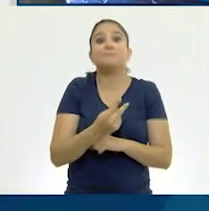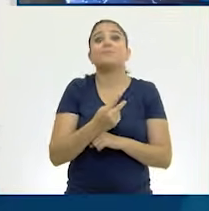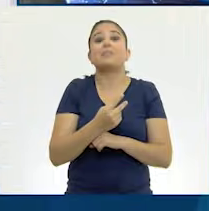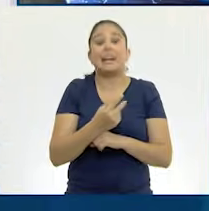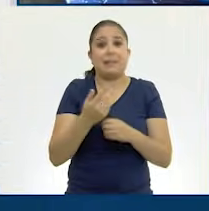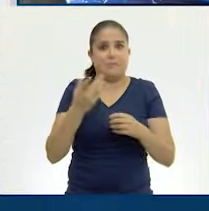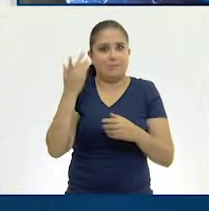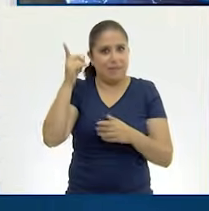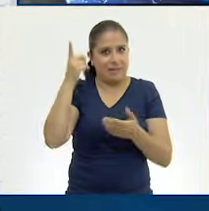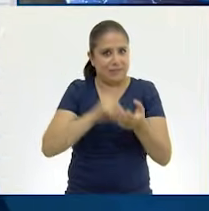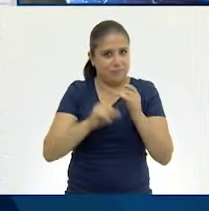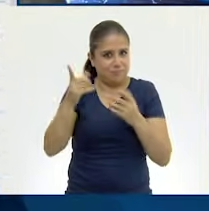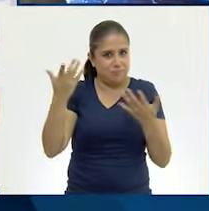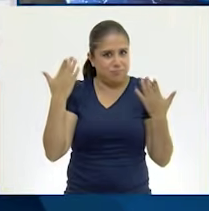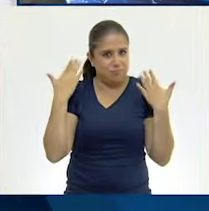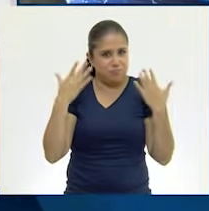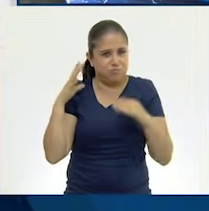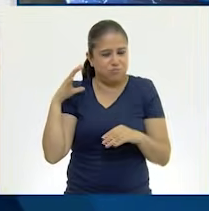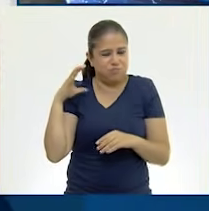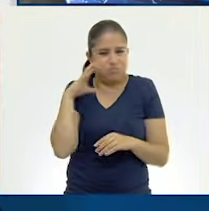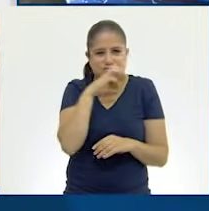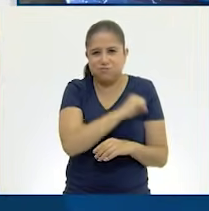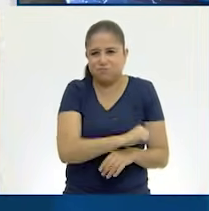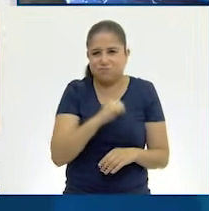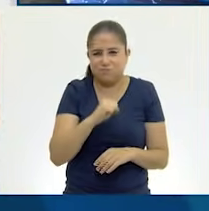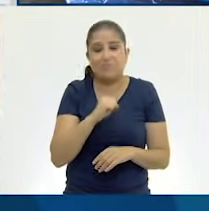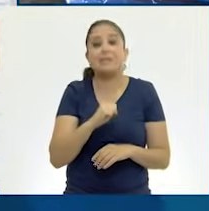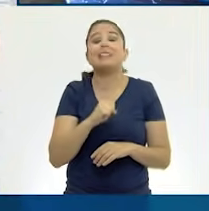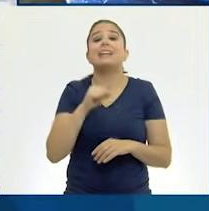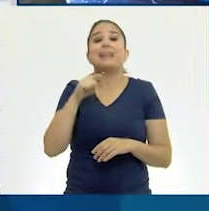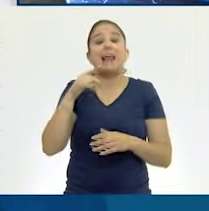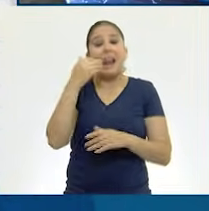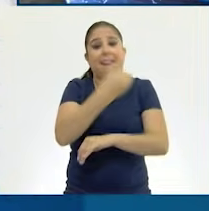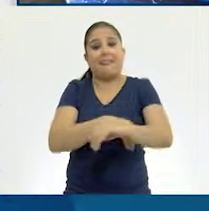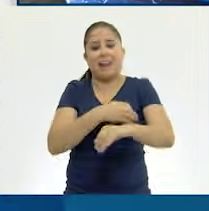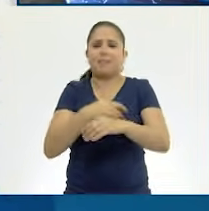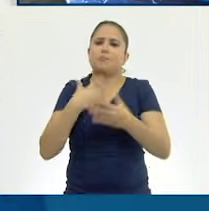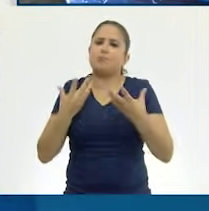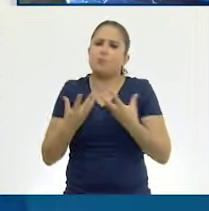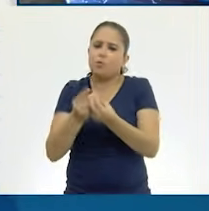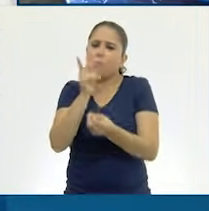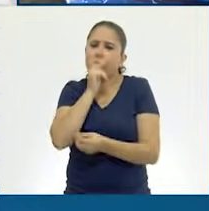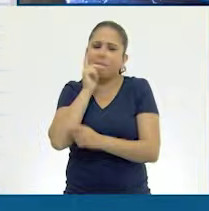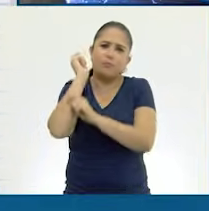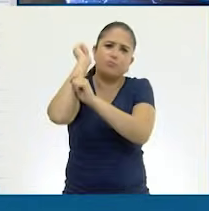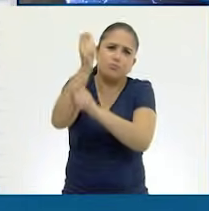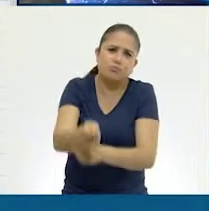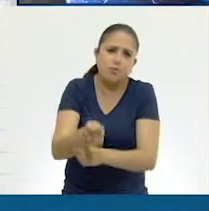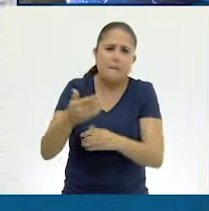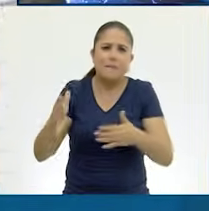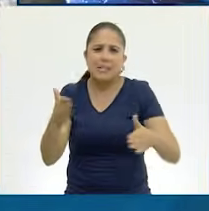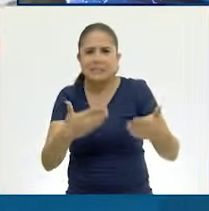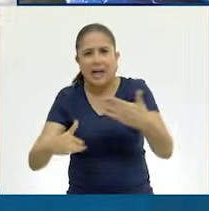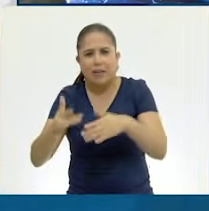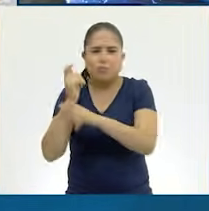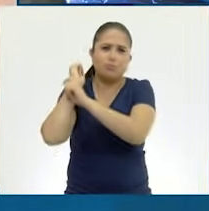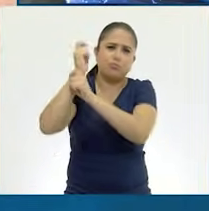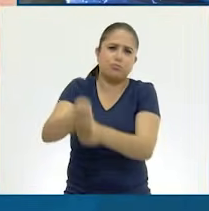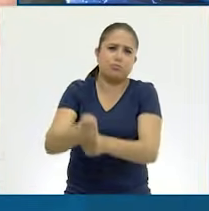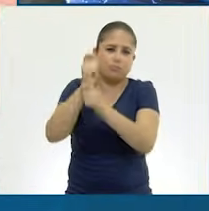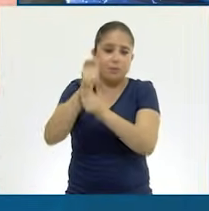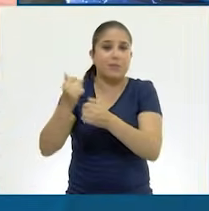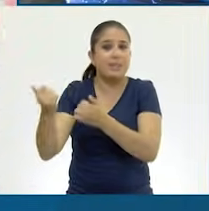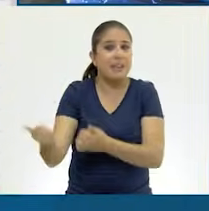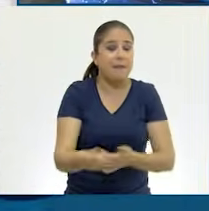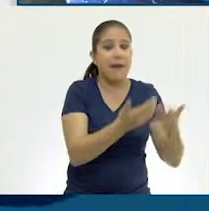hace mucho calor. Por las tardes voy con mi papá a pescar y lo que pescamos lo traemos a casa para que mi